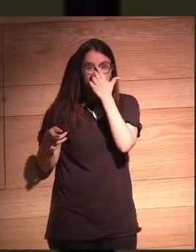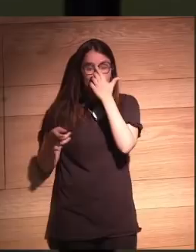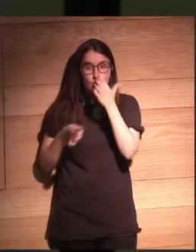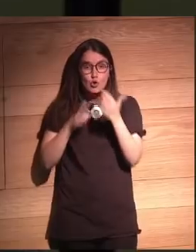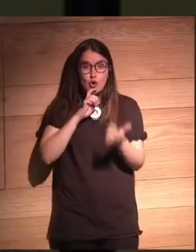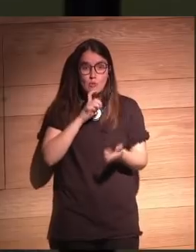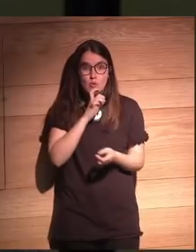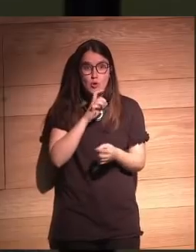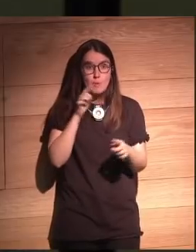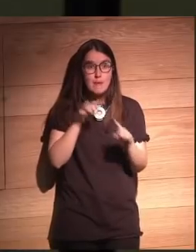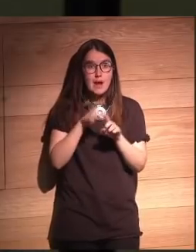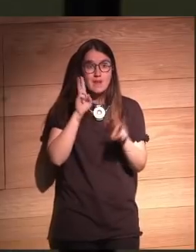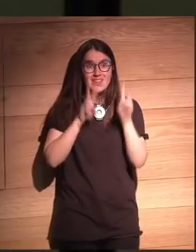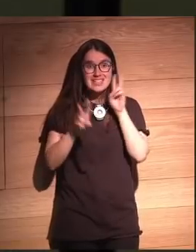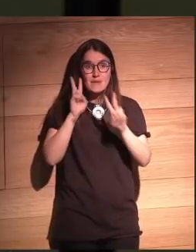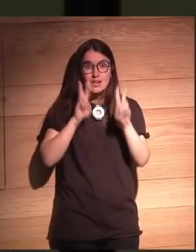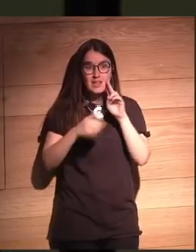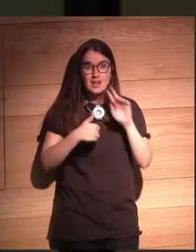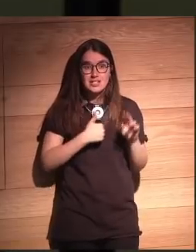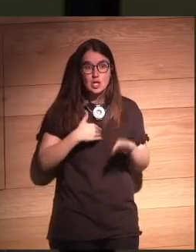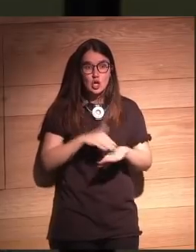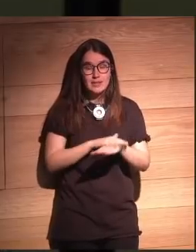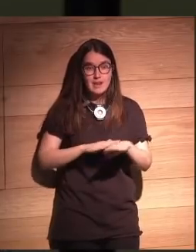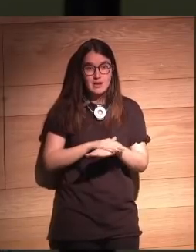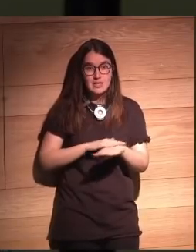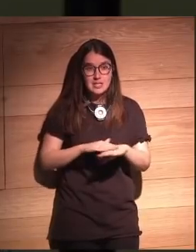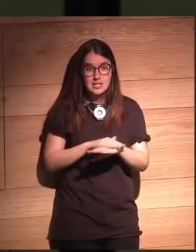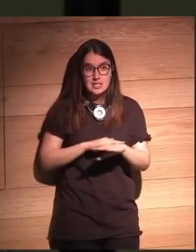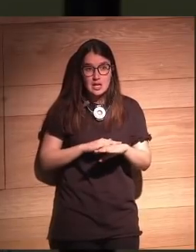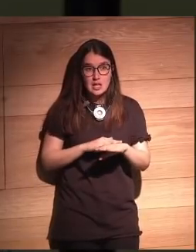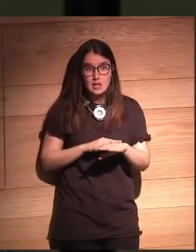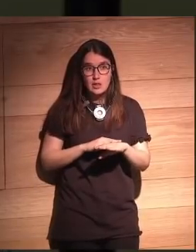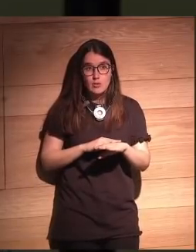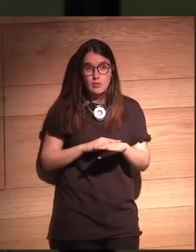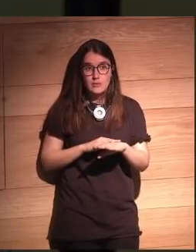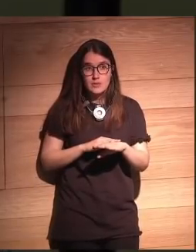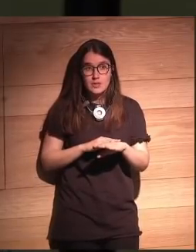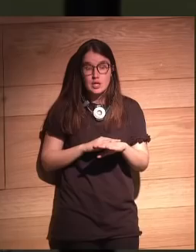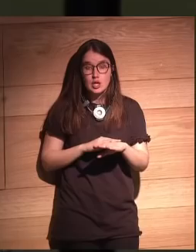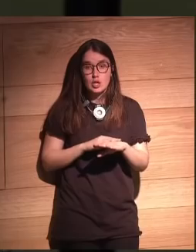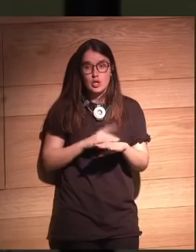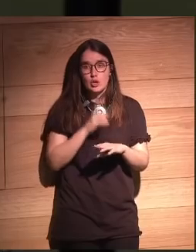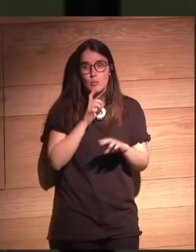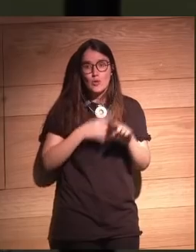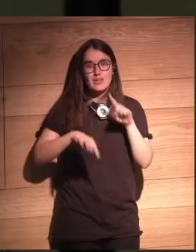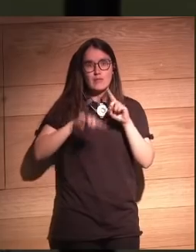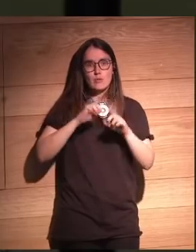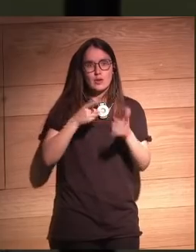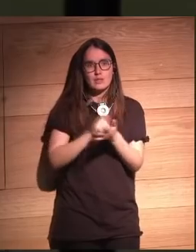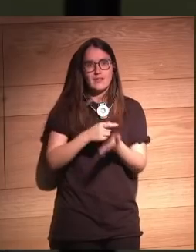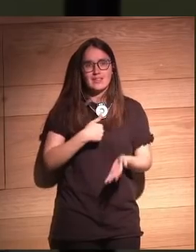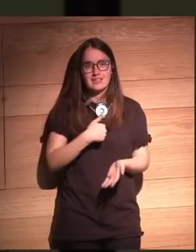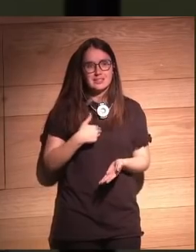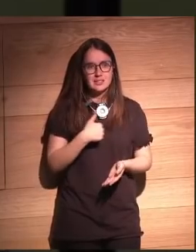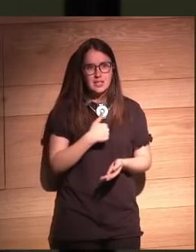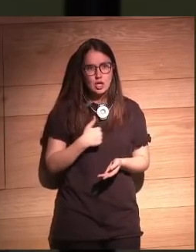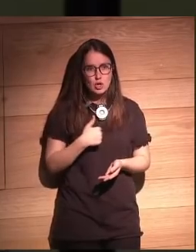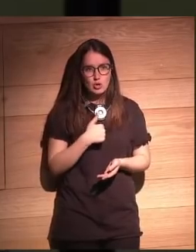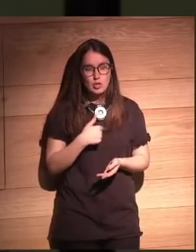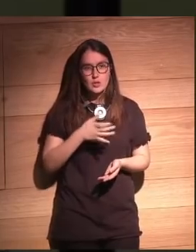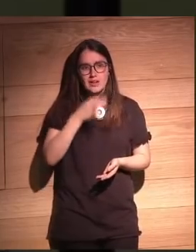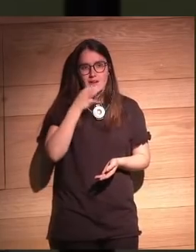hacer para visibilizar, ¿no? Este papel del Estado, ¿no? Y cómo devolver ese rol que cada vez, ¿no? que